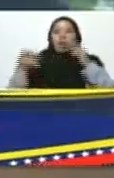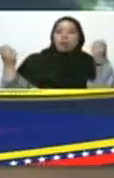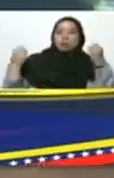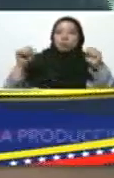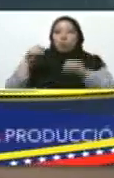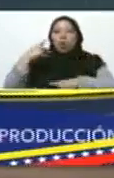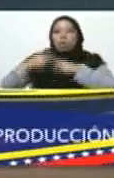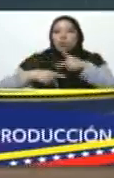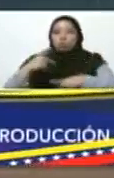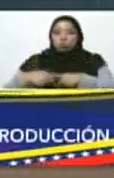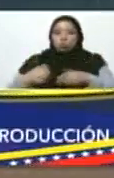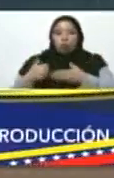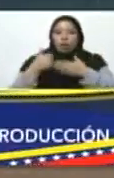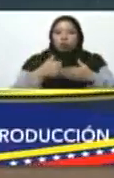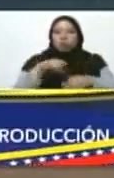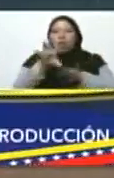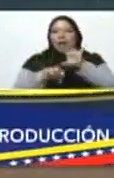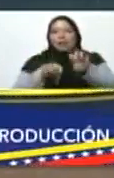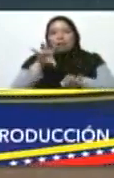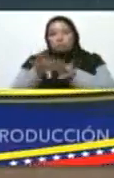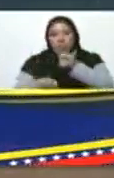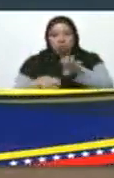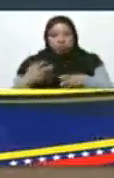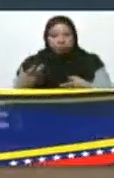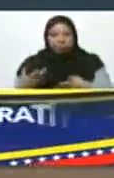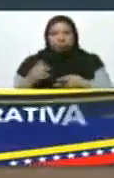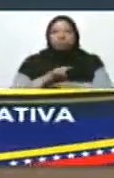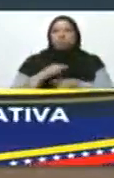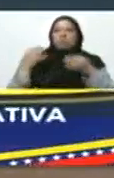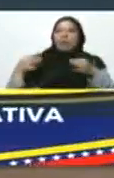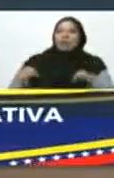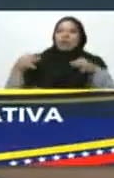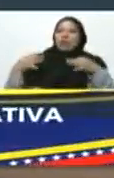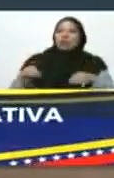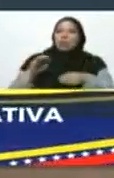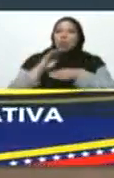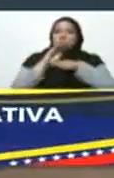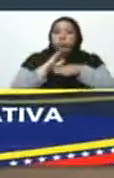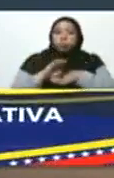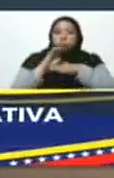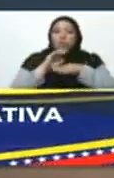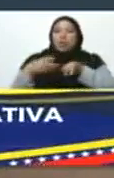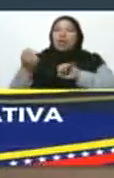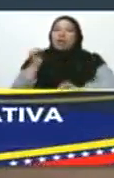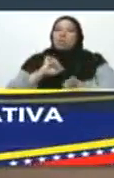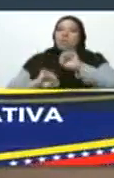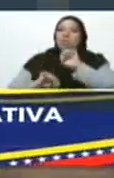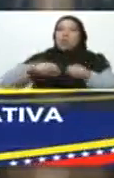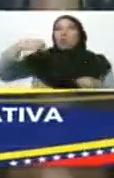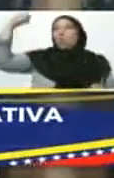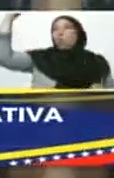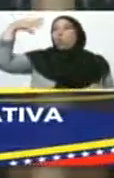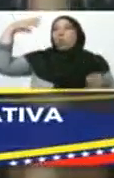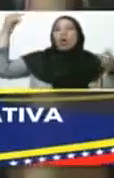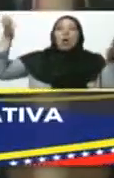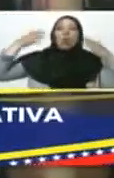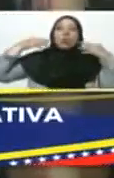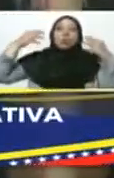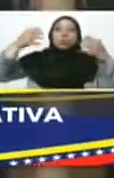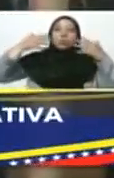la producción. Un proyecto de ganadería regenerativa para mitigar los efectos del cambio climático de